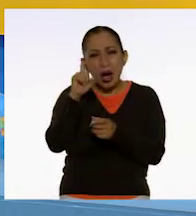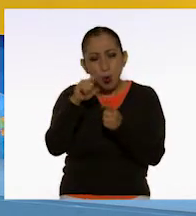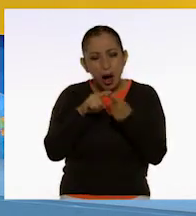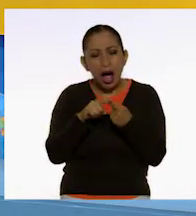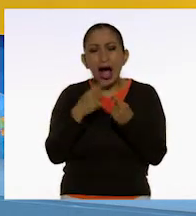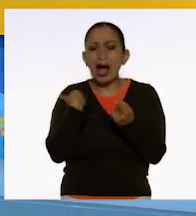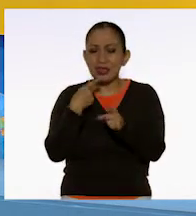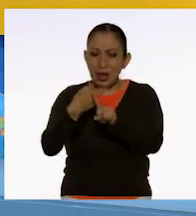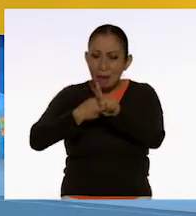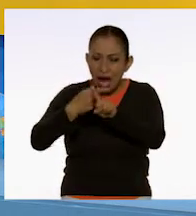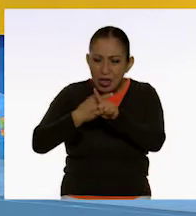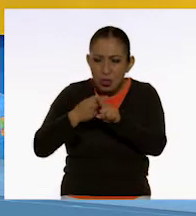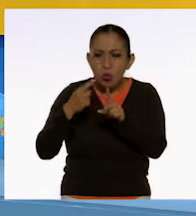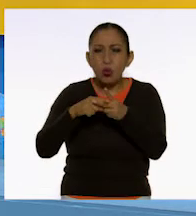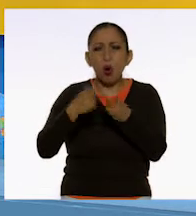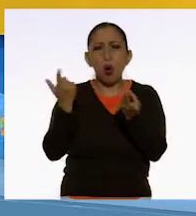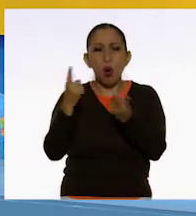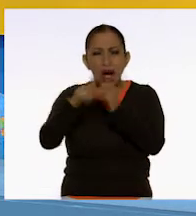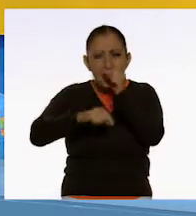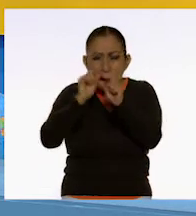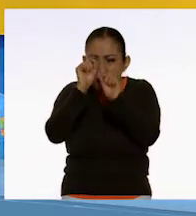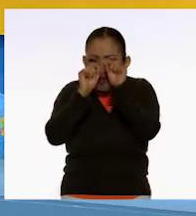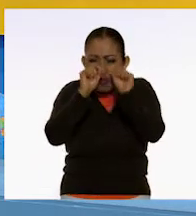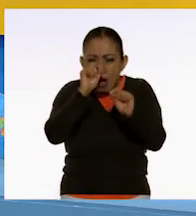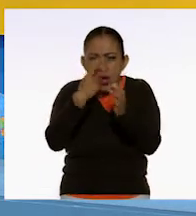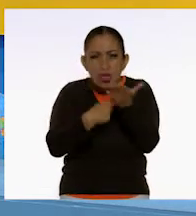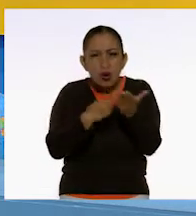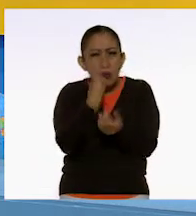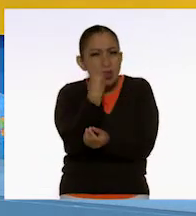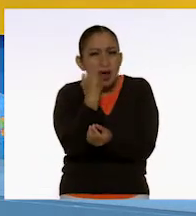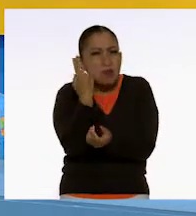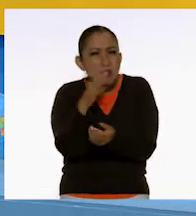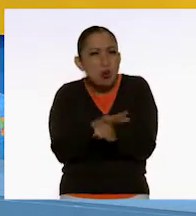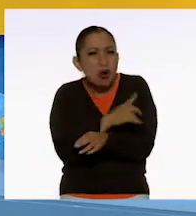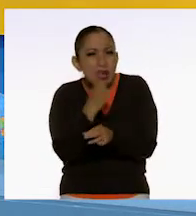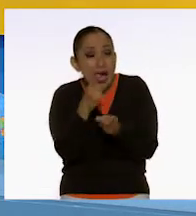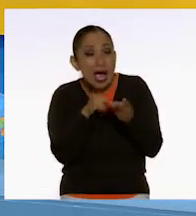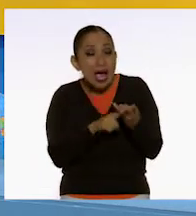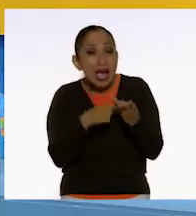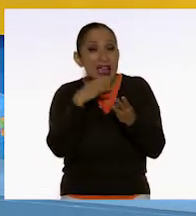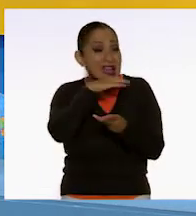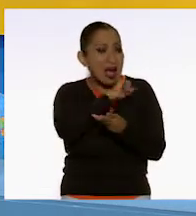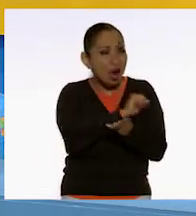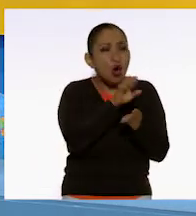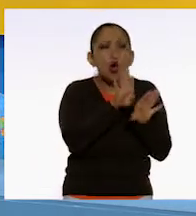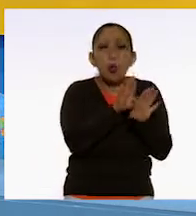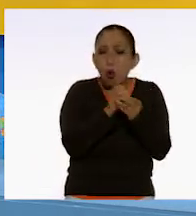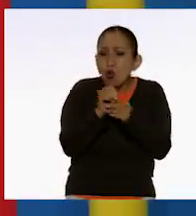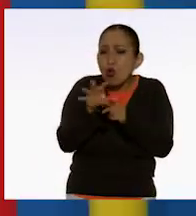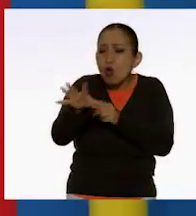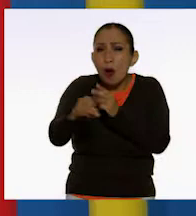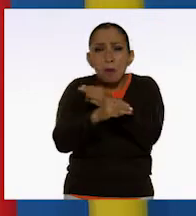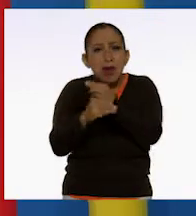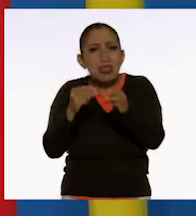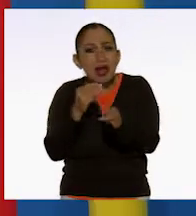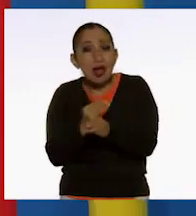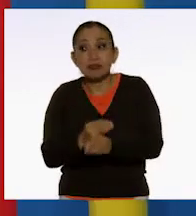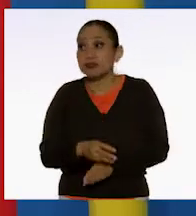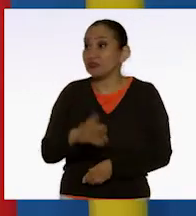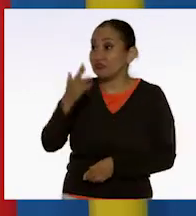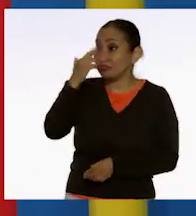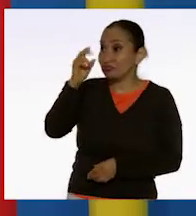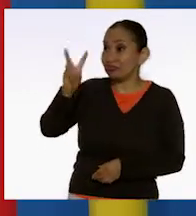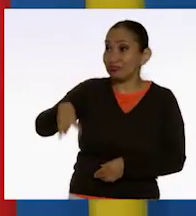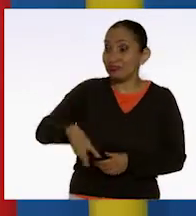la temperatura y los microorganismos en los alimentos? ¿Cuáles son los efectos del calor en los materiales? Tienes razón, Juan